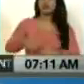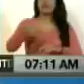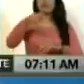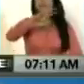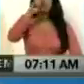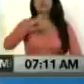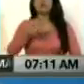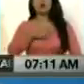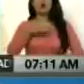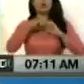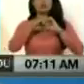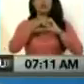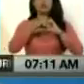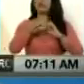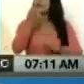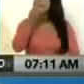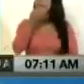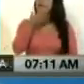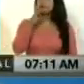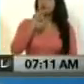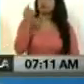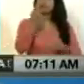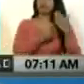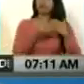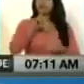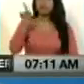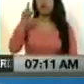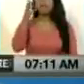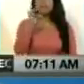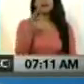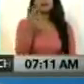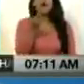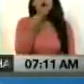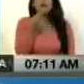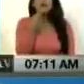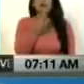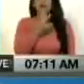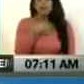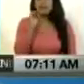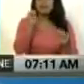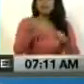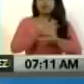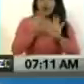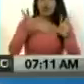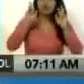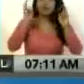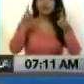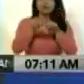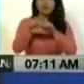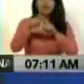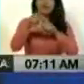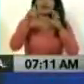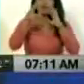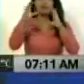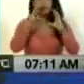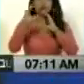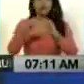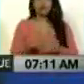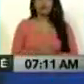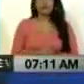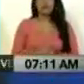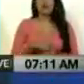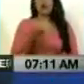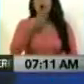Venezuela Corazón Indestructible. Hermosa imagen, además, de jóvenes que están iniciándose en todo lo que tiene que ver con el mundo de la comunicación. Jóvenes